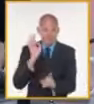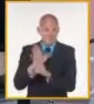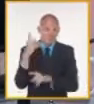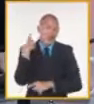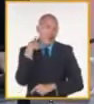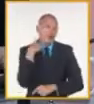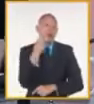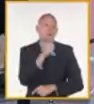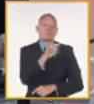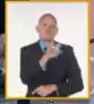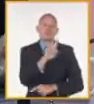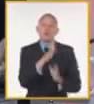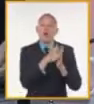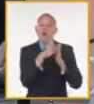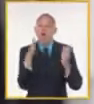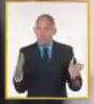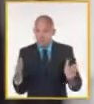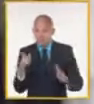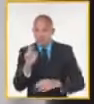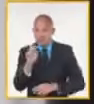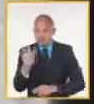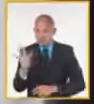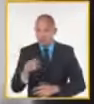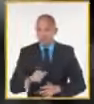1959 hasta hoy